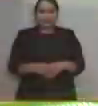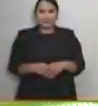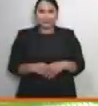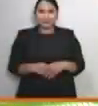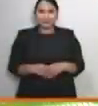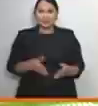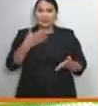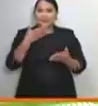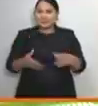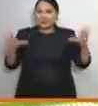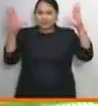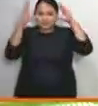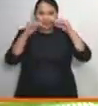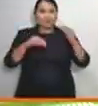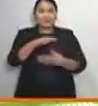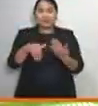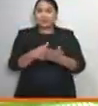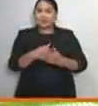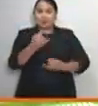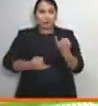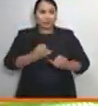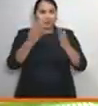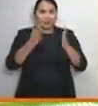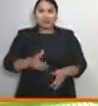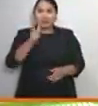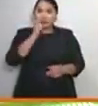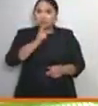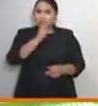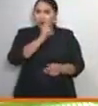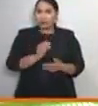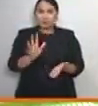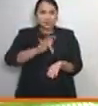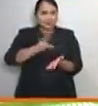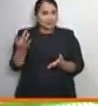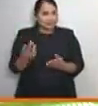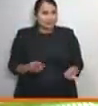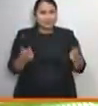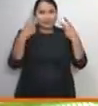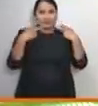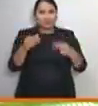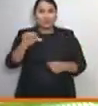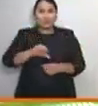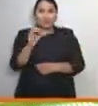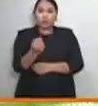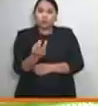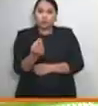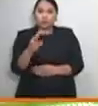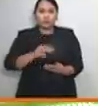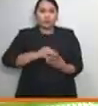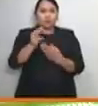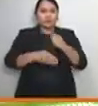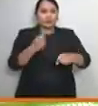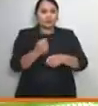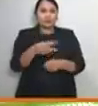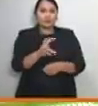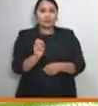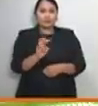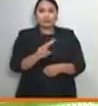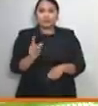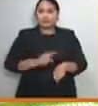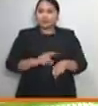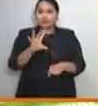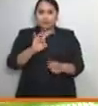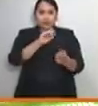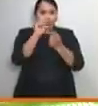Muy buenas noches a todos nuestros jugadores Loto. Gracias por sintonizarnos hoy 12 de marzo del 2021 cuando el reloj ya marca las 8 en punto de la